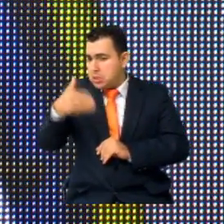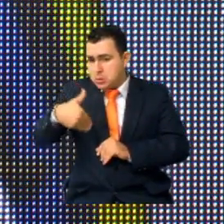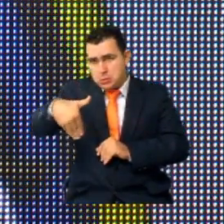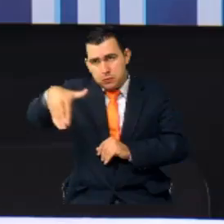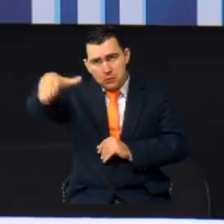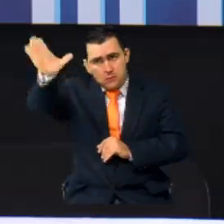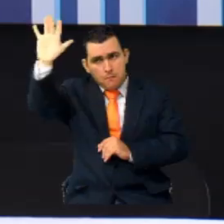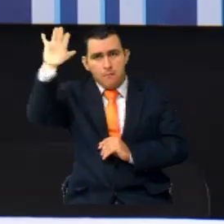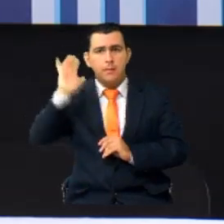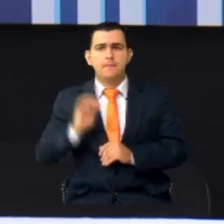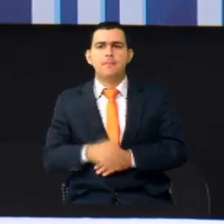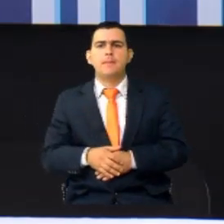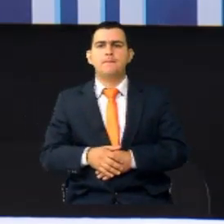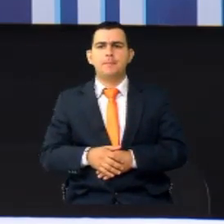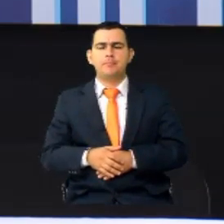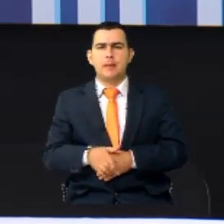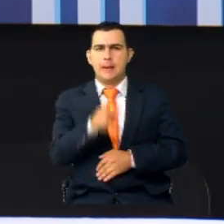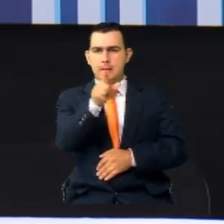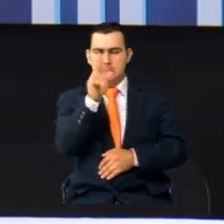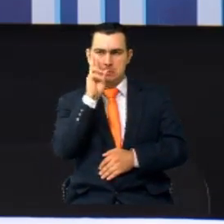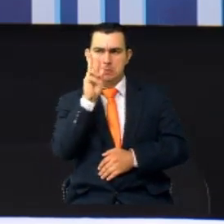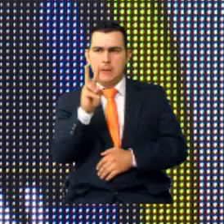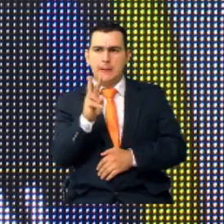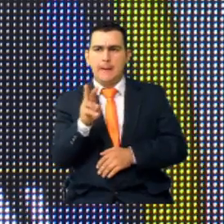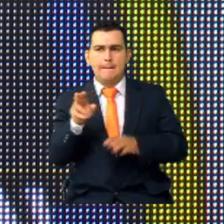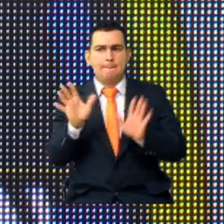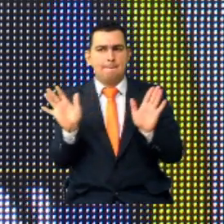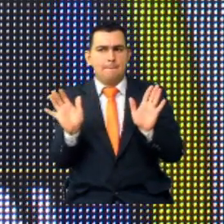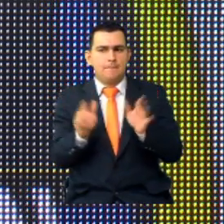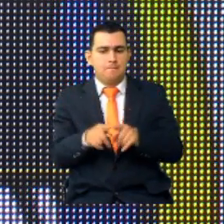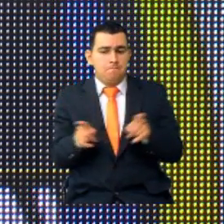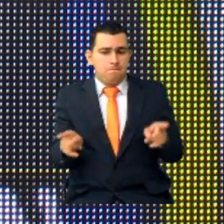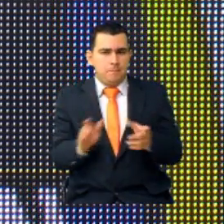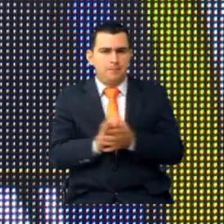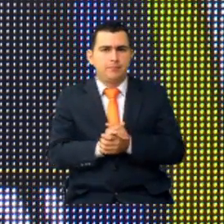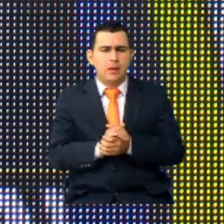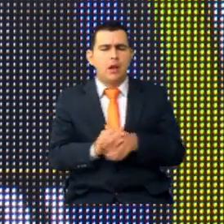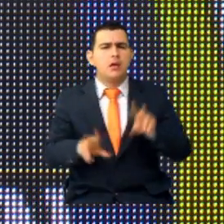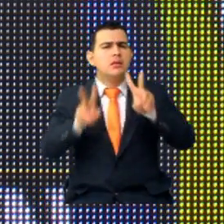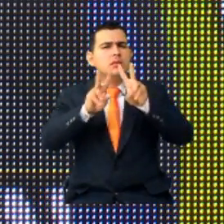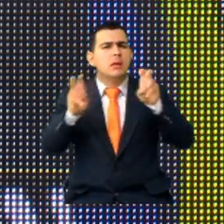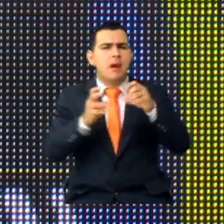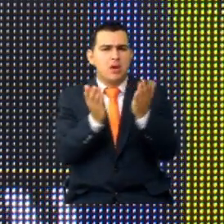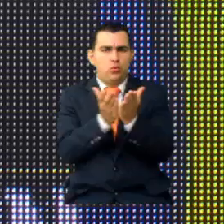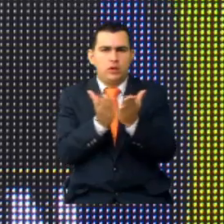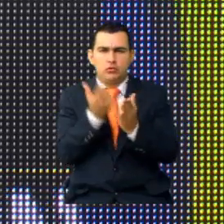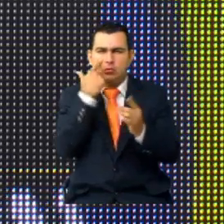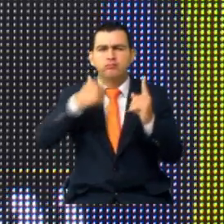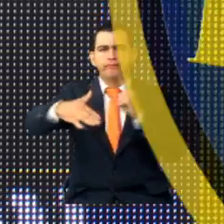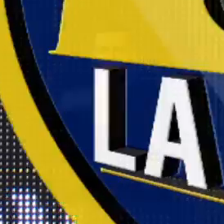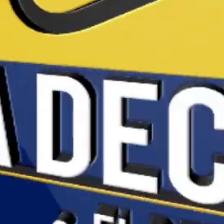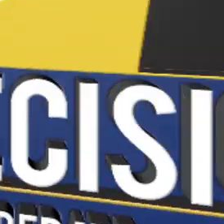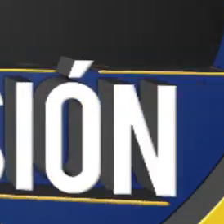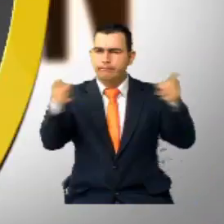en este recinto. Es así como veremos entonces la nota del tema de educación para contextualizar este tema.